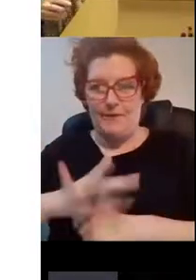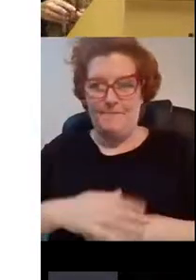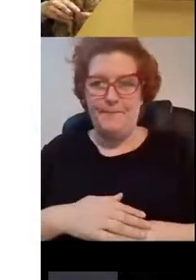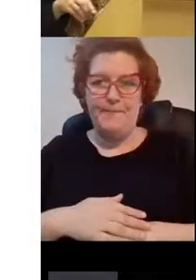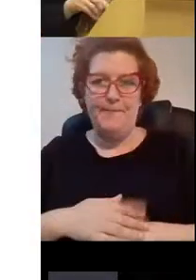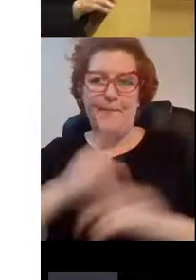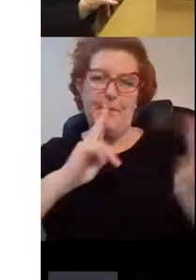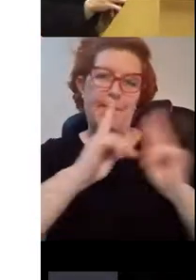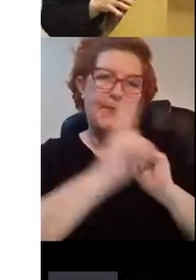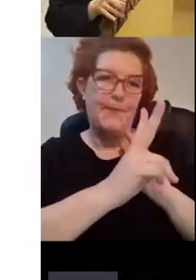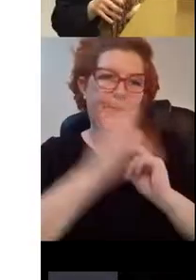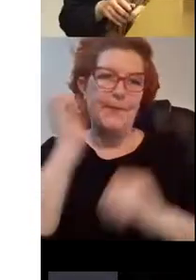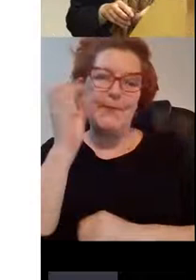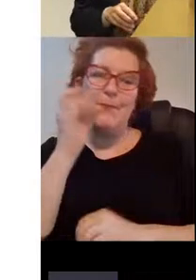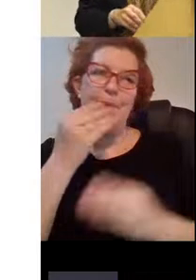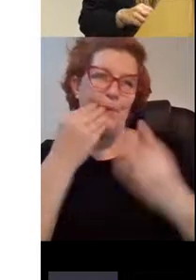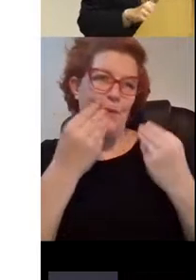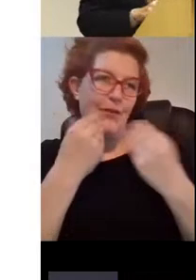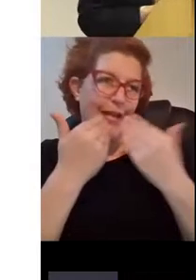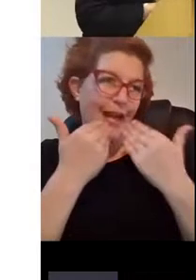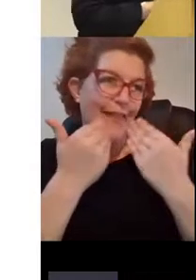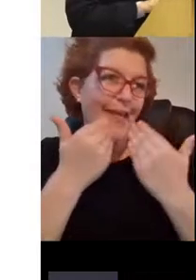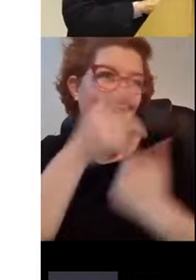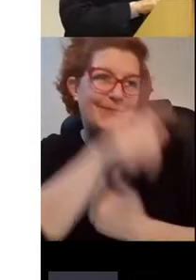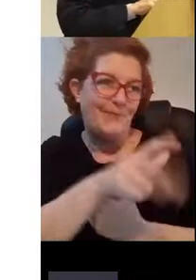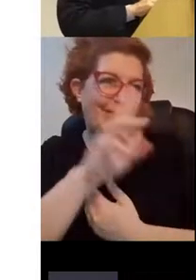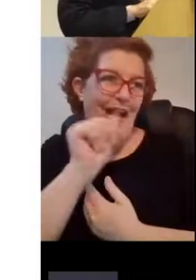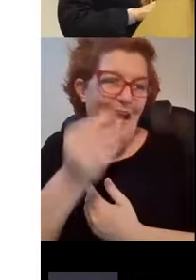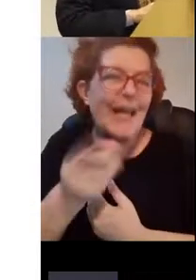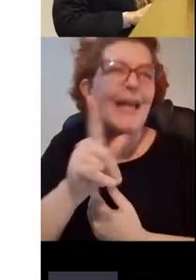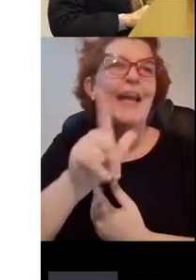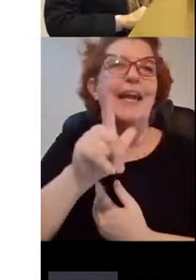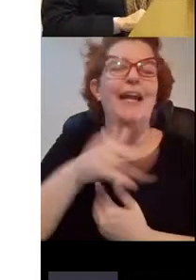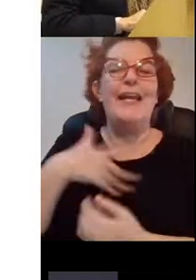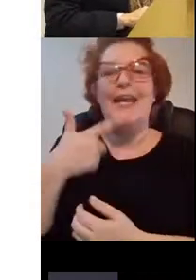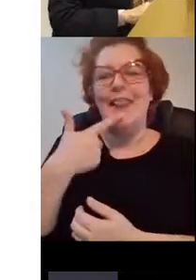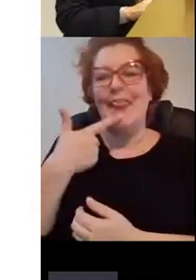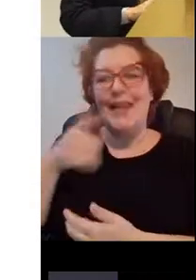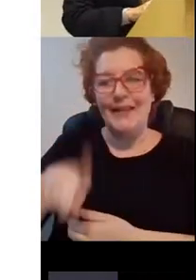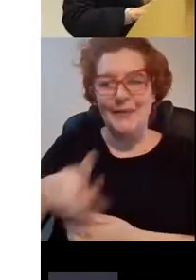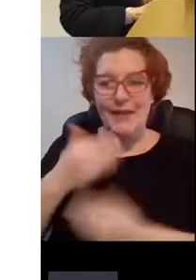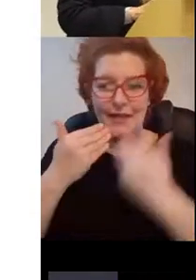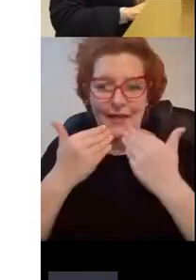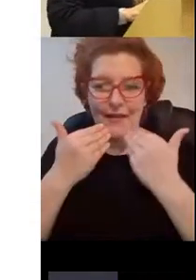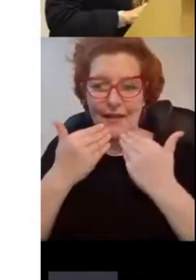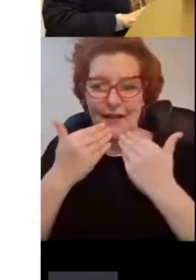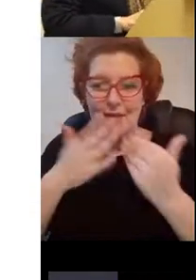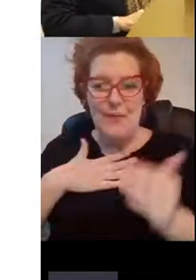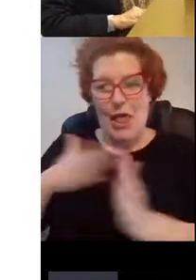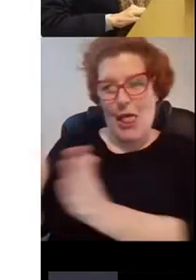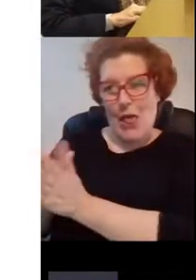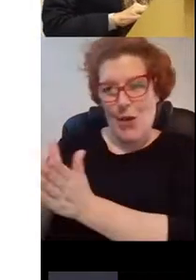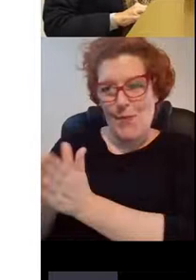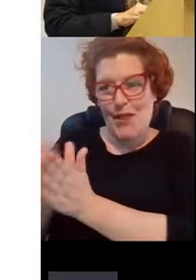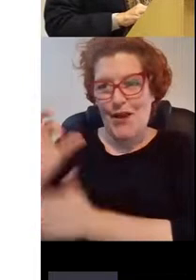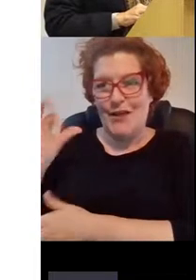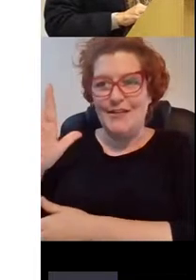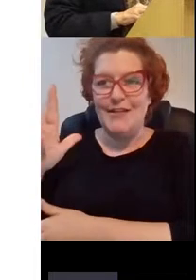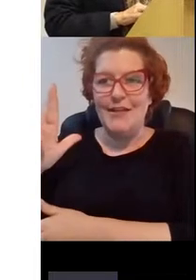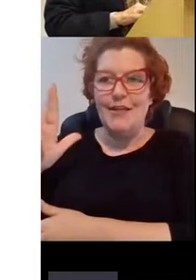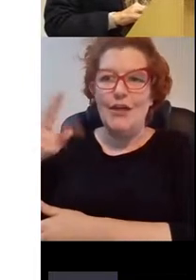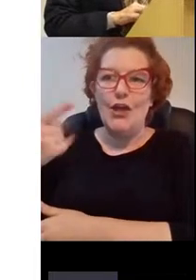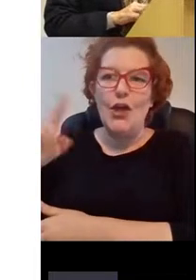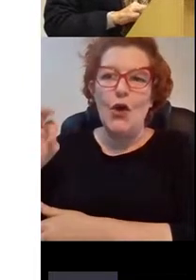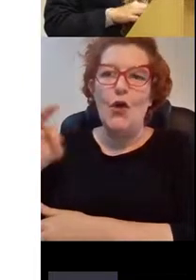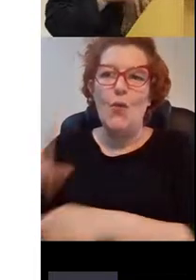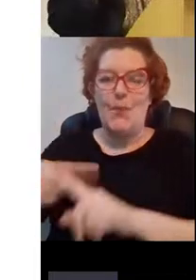Pues tampoco quiero. Muchas gracias, Raquel. Quería también agradecer en nombre de mi compañero Sergio Román